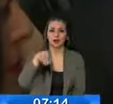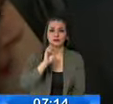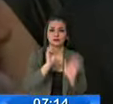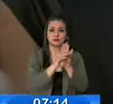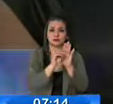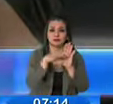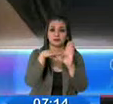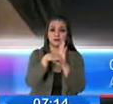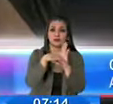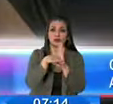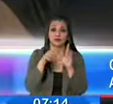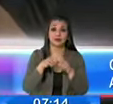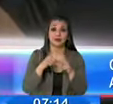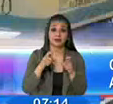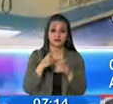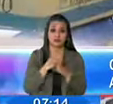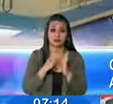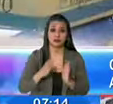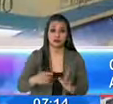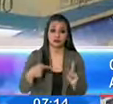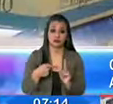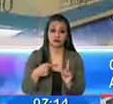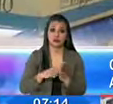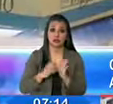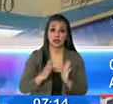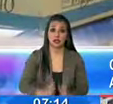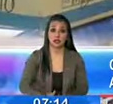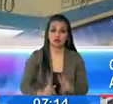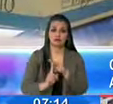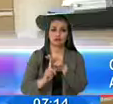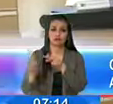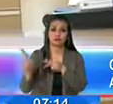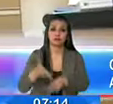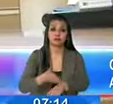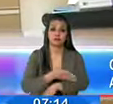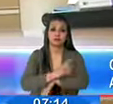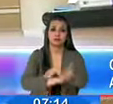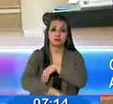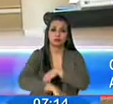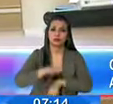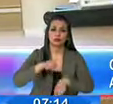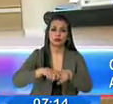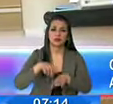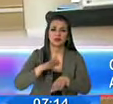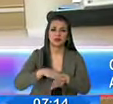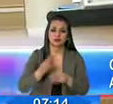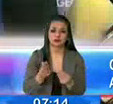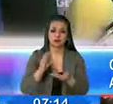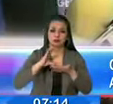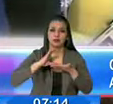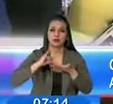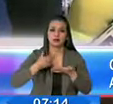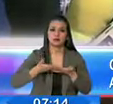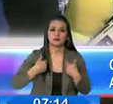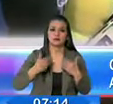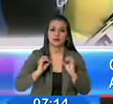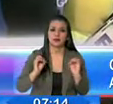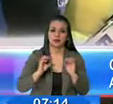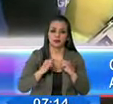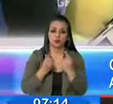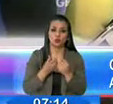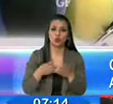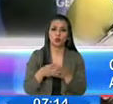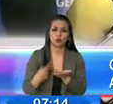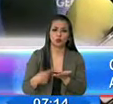al encontrarse prófugo, anteriormente no pudo ser sancionado por el delito de asociación ilícita. Este tipo de